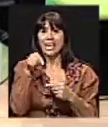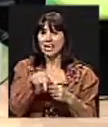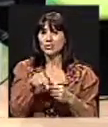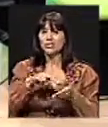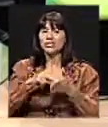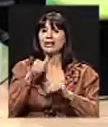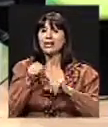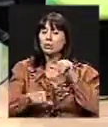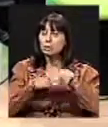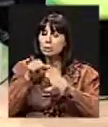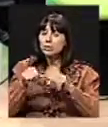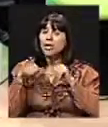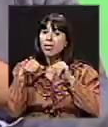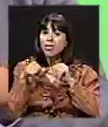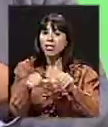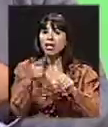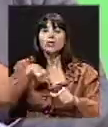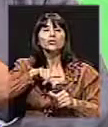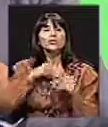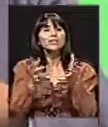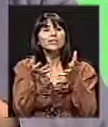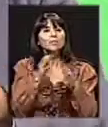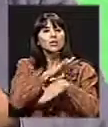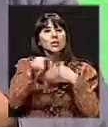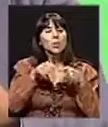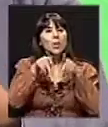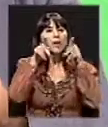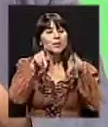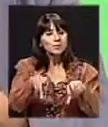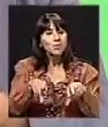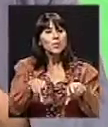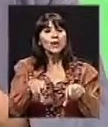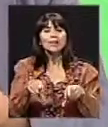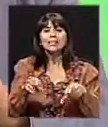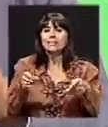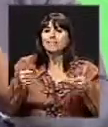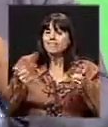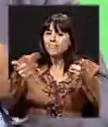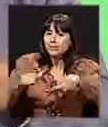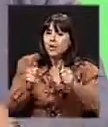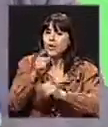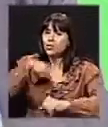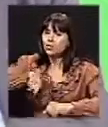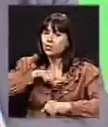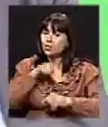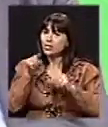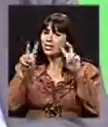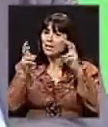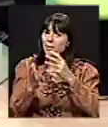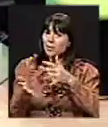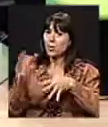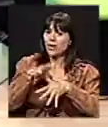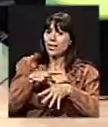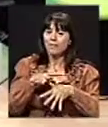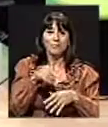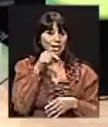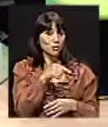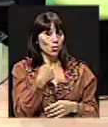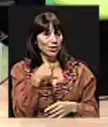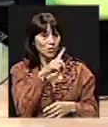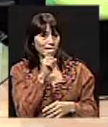lucha permanente. Nosotros quisiéramos que todo el mundo coincidiera, María Fernanda, con nosotros en que esta es una prioridad. En ese mismo punto le iba a